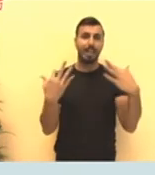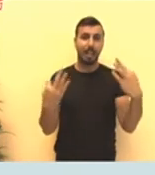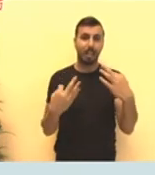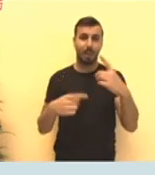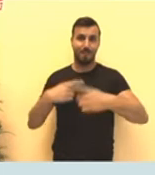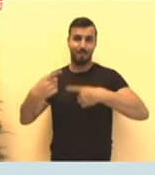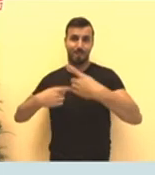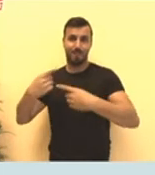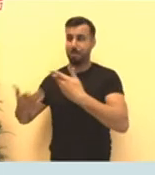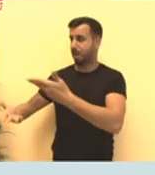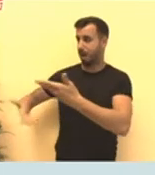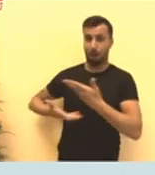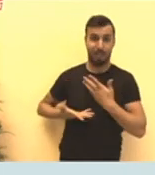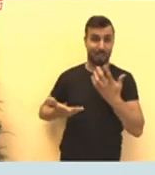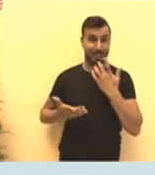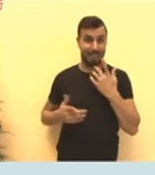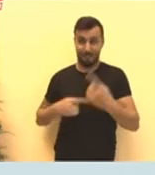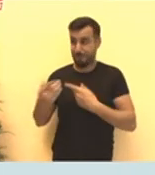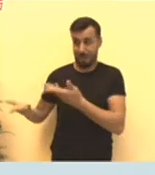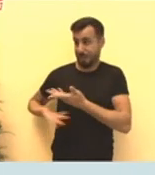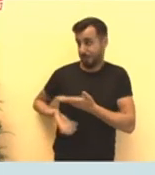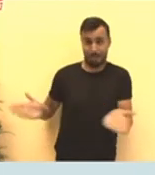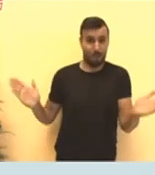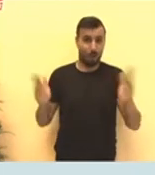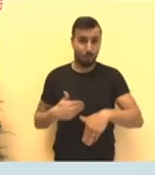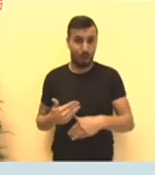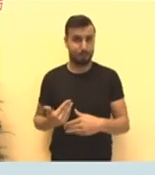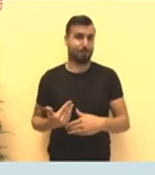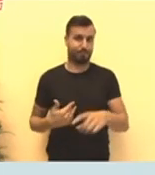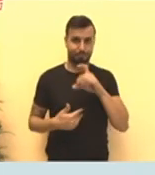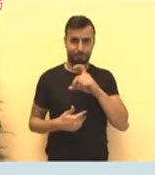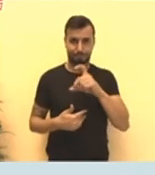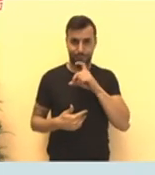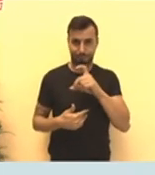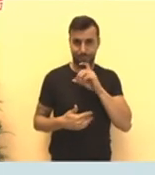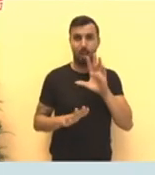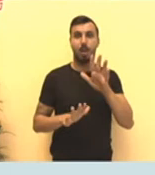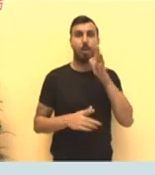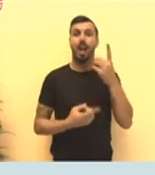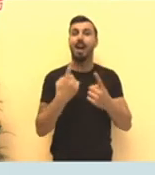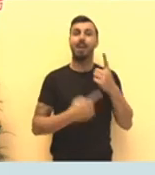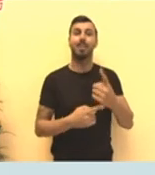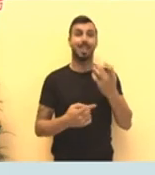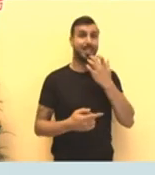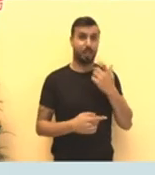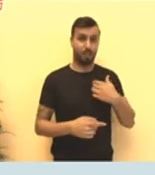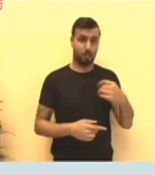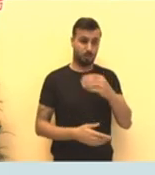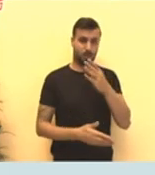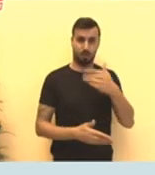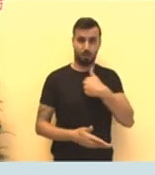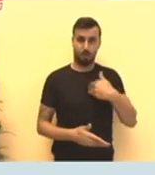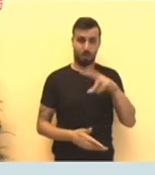al principio, cuando salía la ley, esto dependía solo de la persona en situación de dependencia, con lo cual hay dependientes de